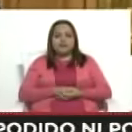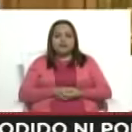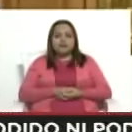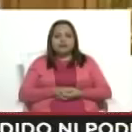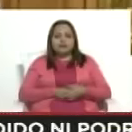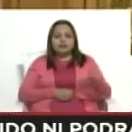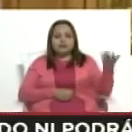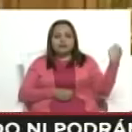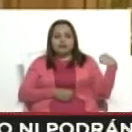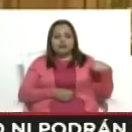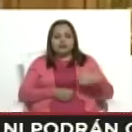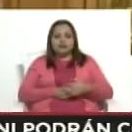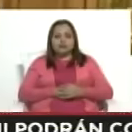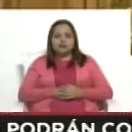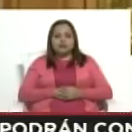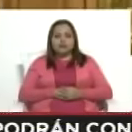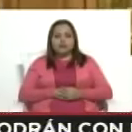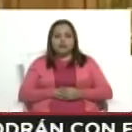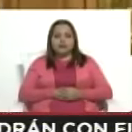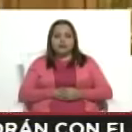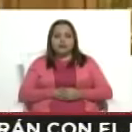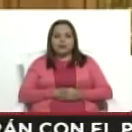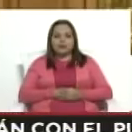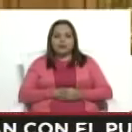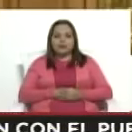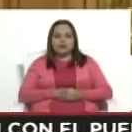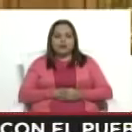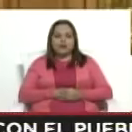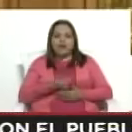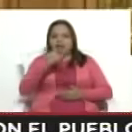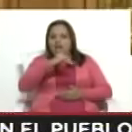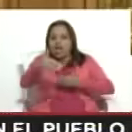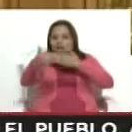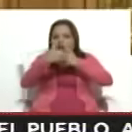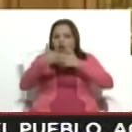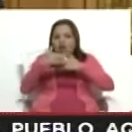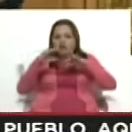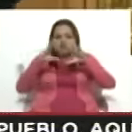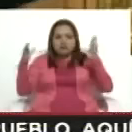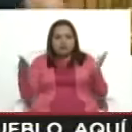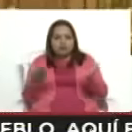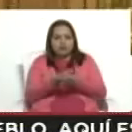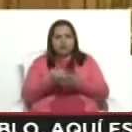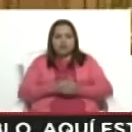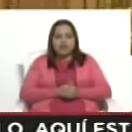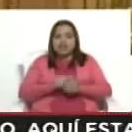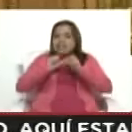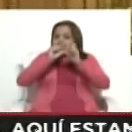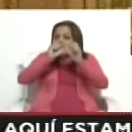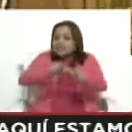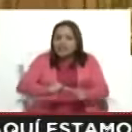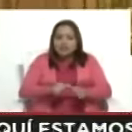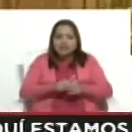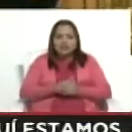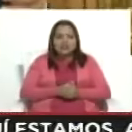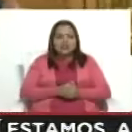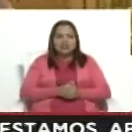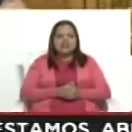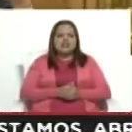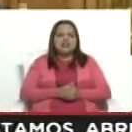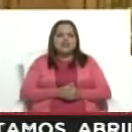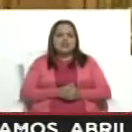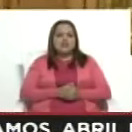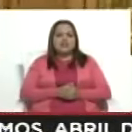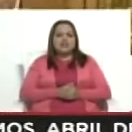que una y otra vez han actuado contra la propia especie humana. Y siguieron. Y el comandante